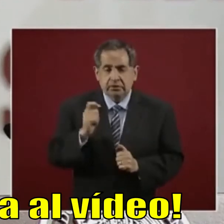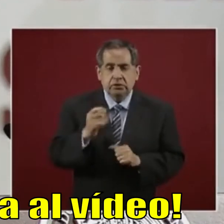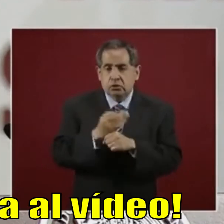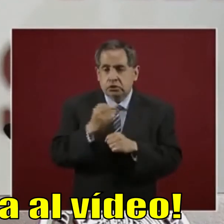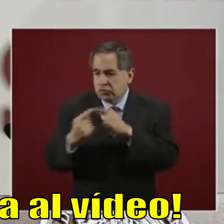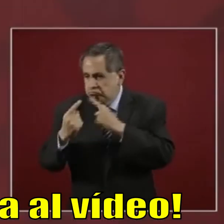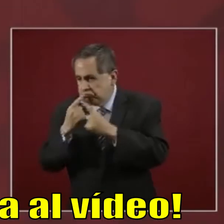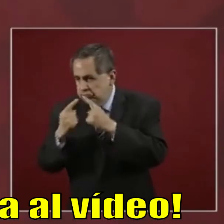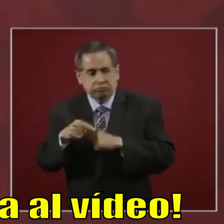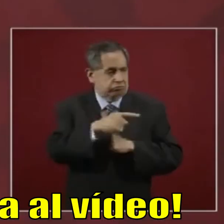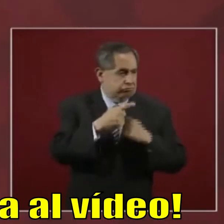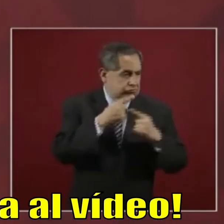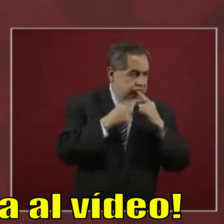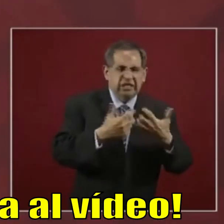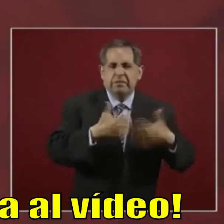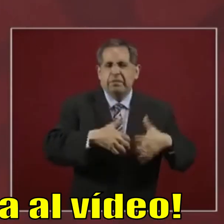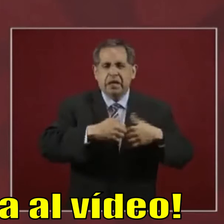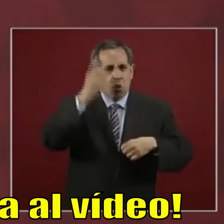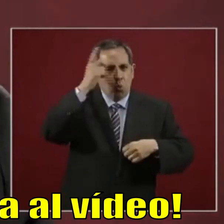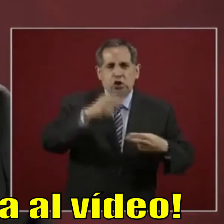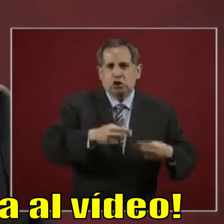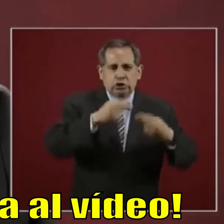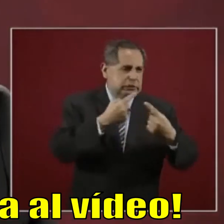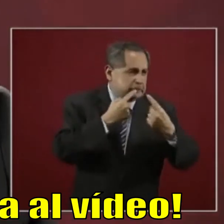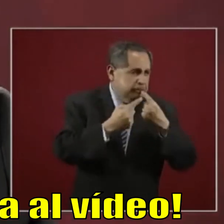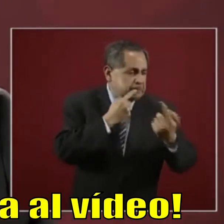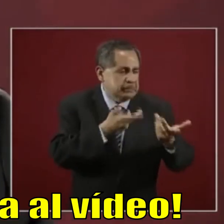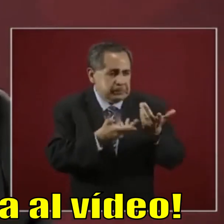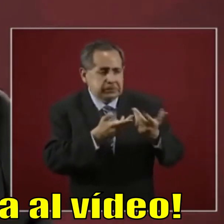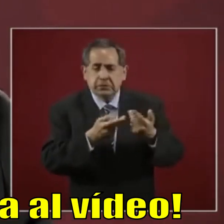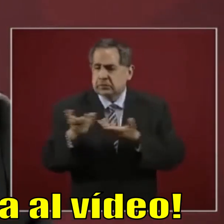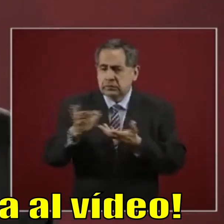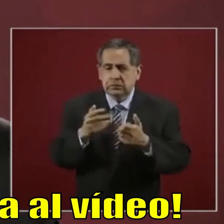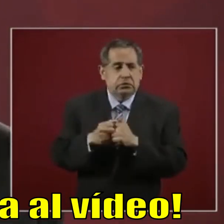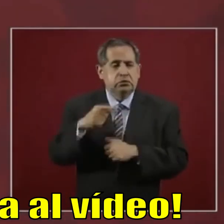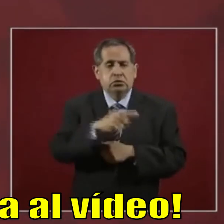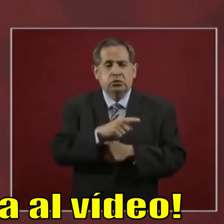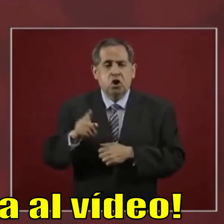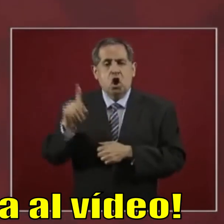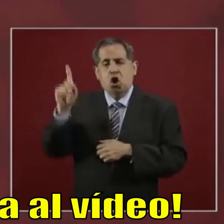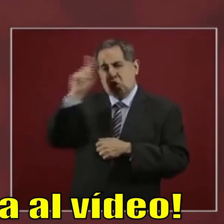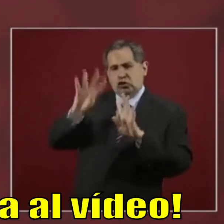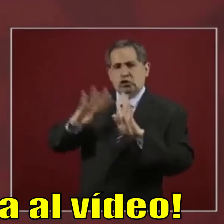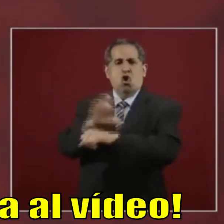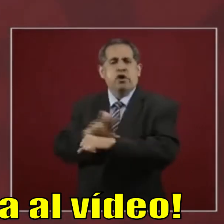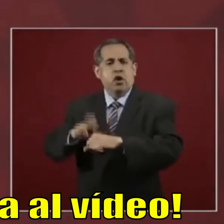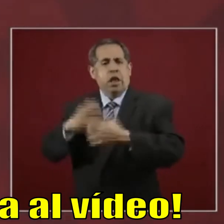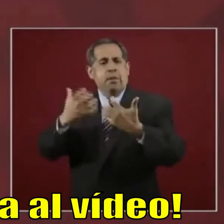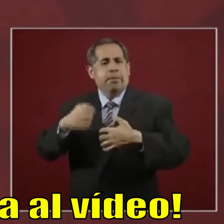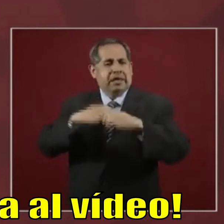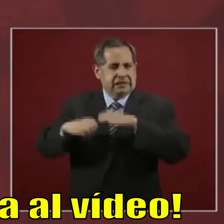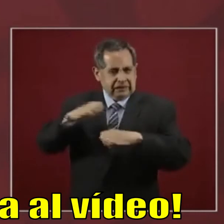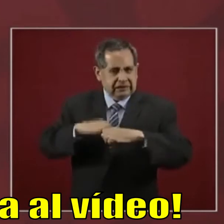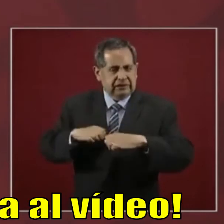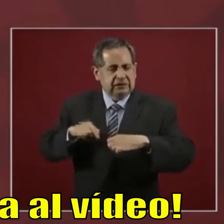con los empresarios, con el Consejo Coordinador Empresarial y con todas